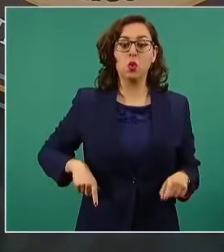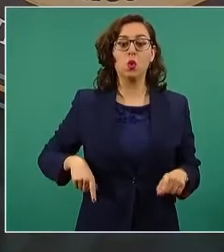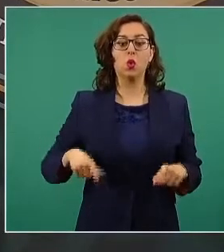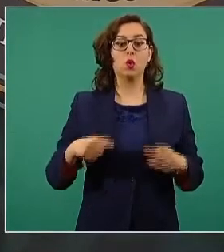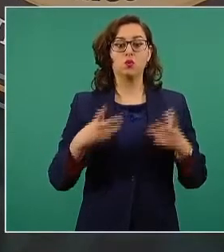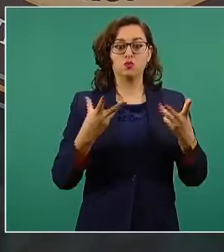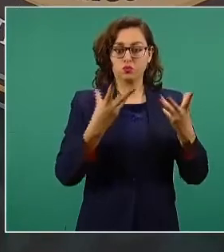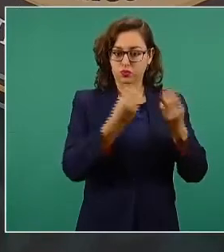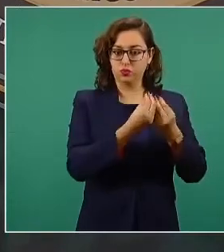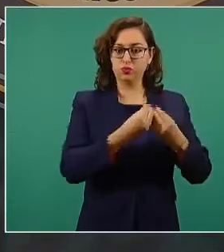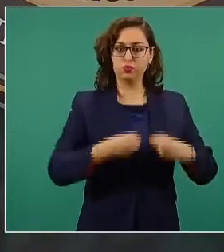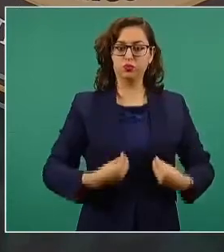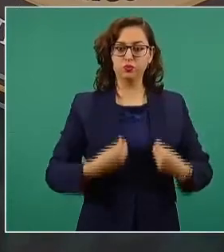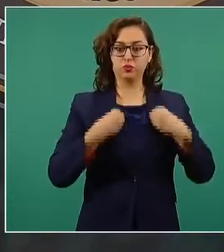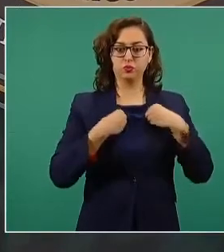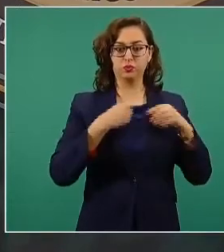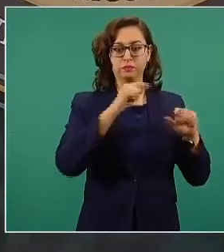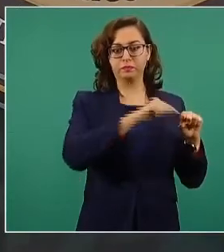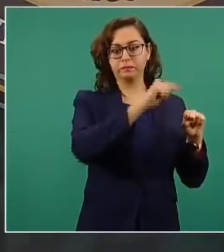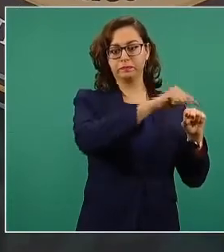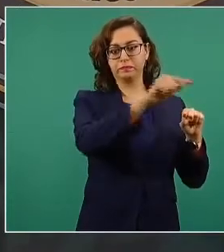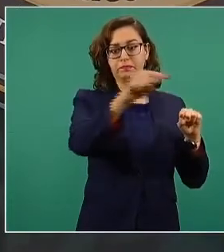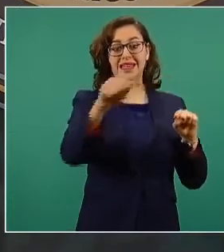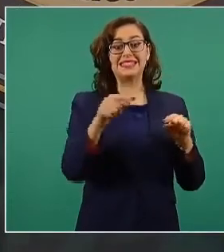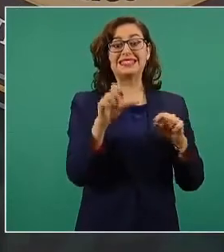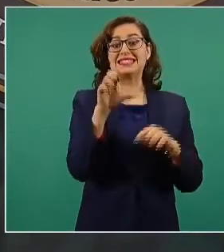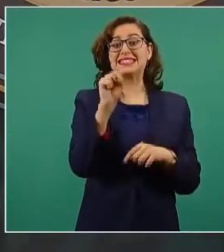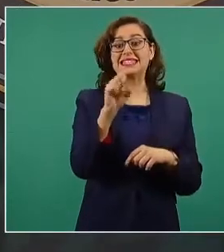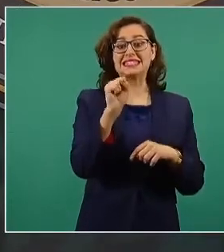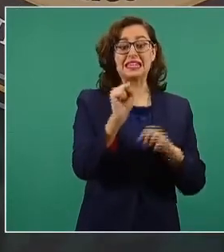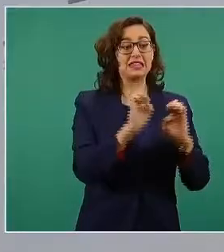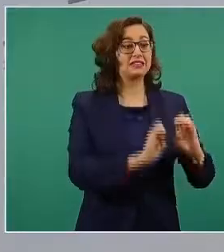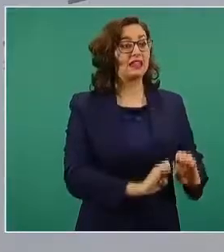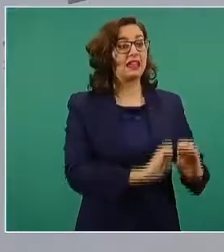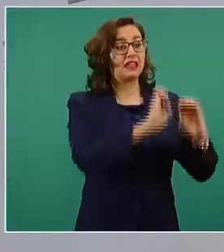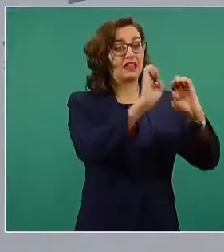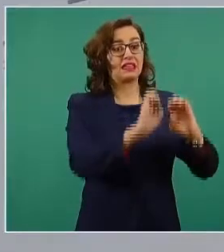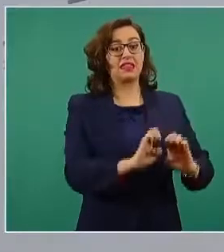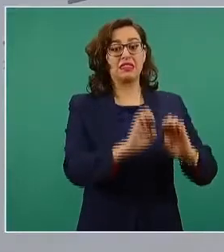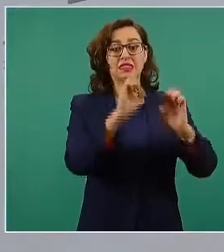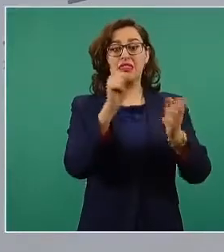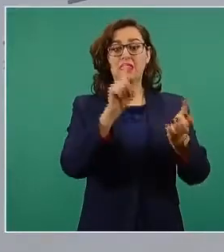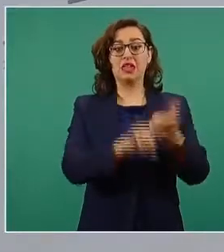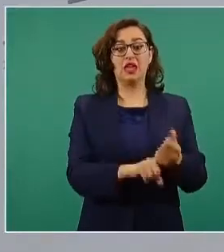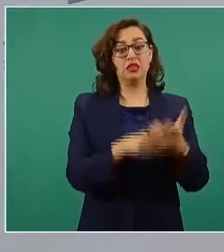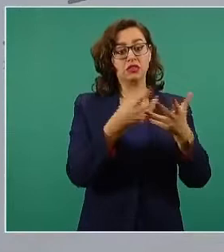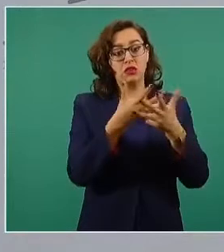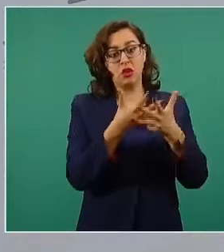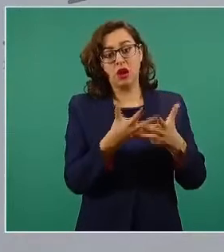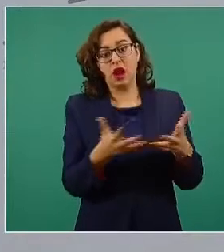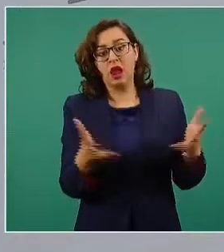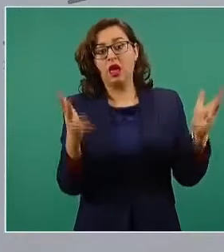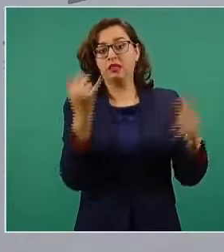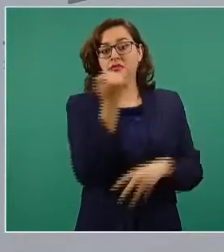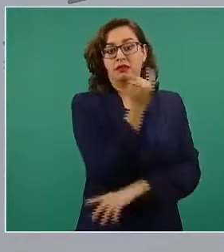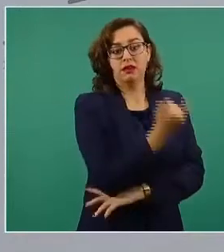de 60 grandes edificios con sus espaciosos patios y